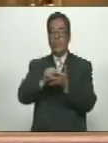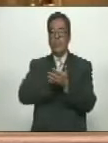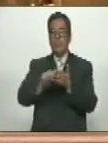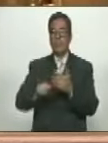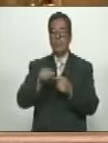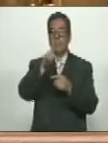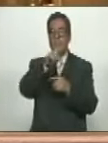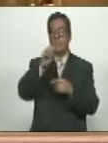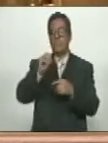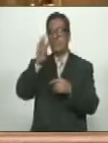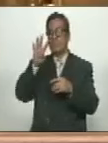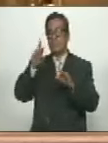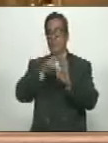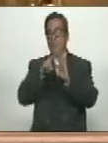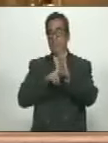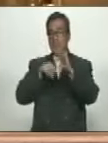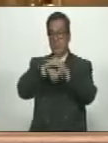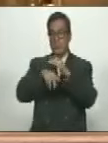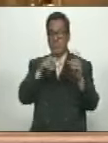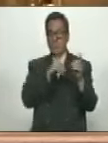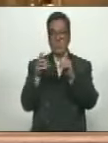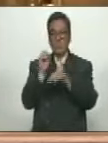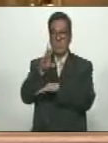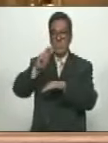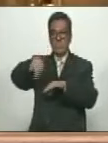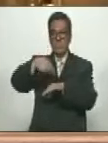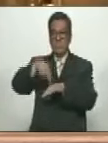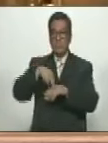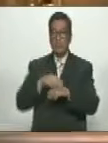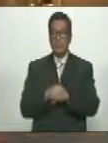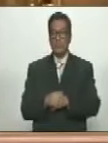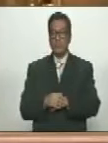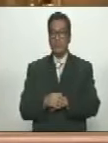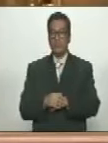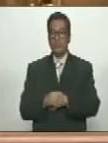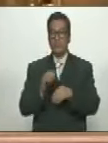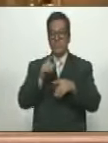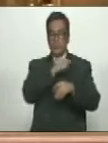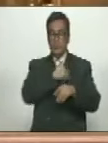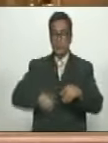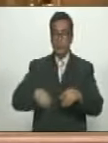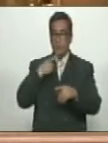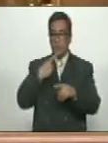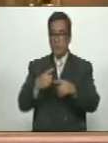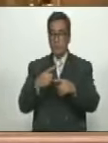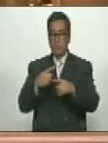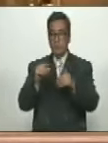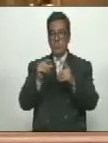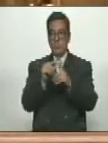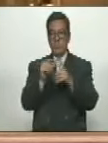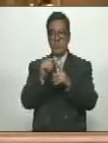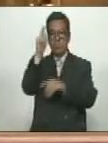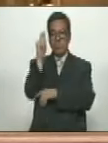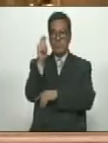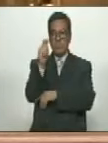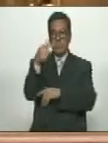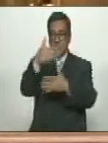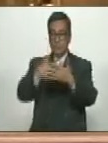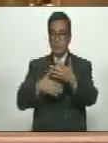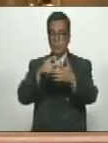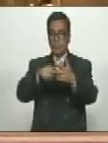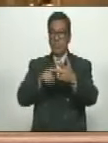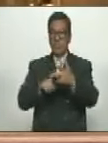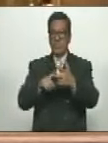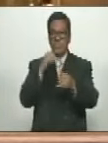en el artículo 104 del reglamento interior de debate de la Asamblea Nacional. El presidente otorgó el derecho de palabra a los diputados indicados en lista